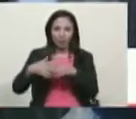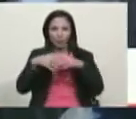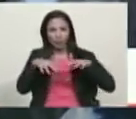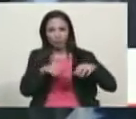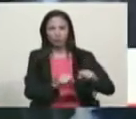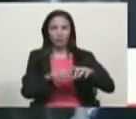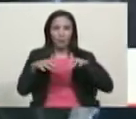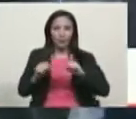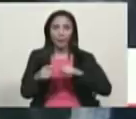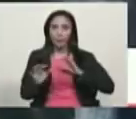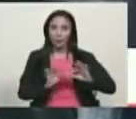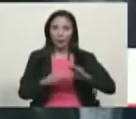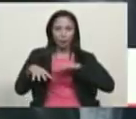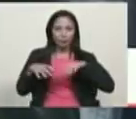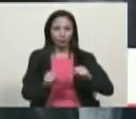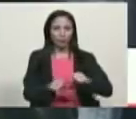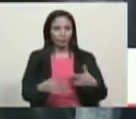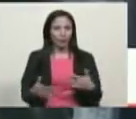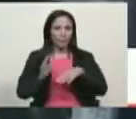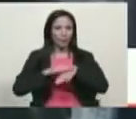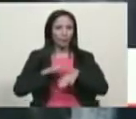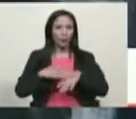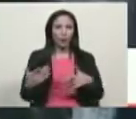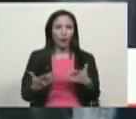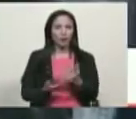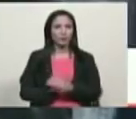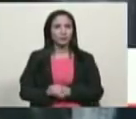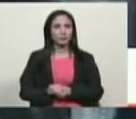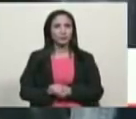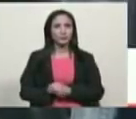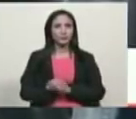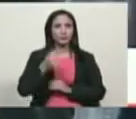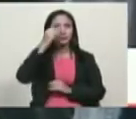tenían que estar preparadas para intervenir.